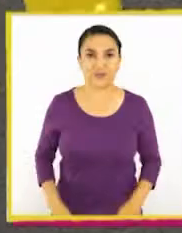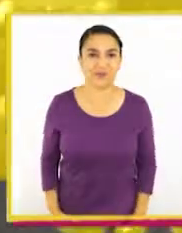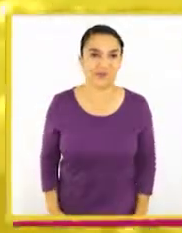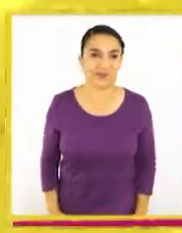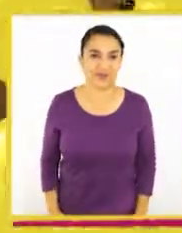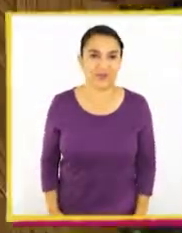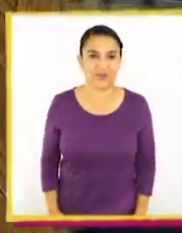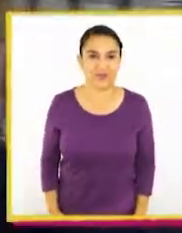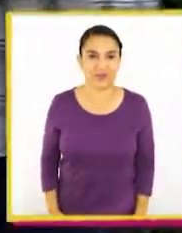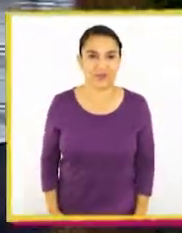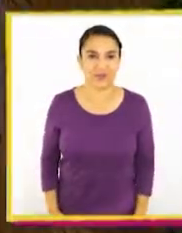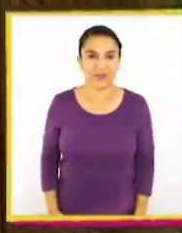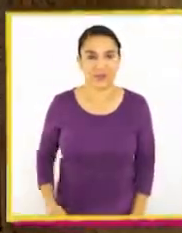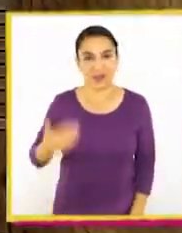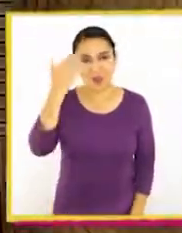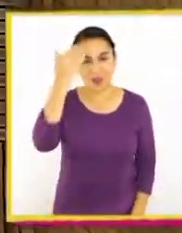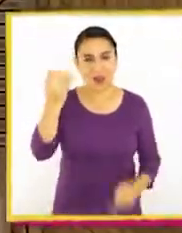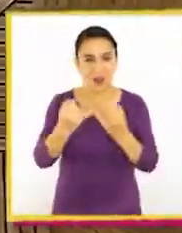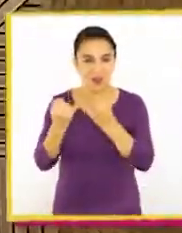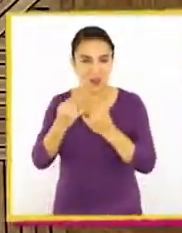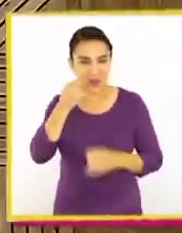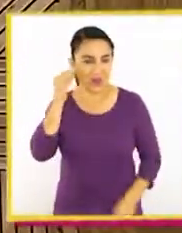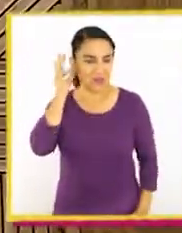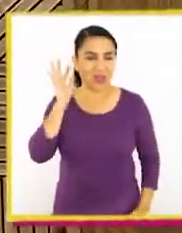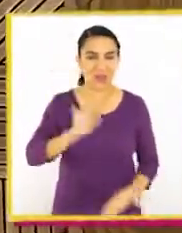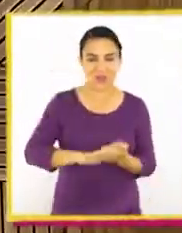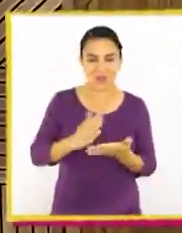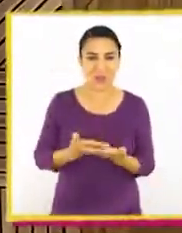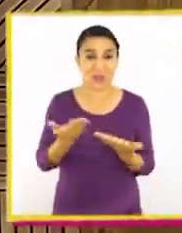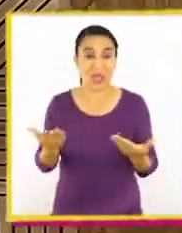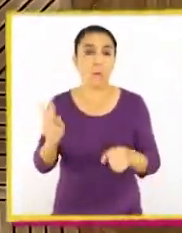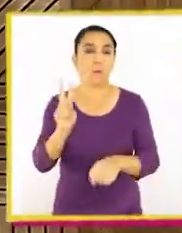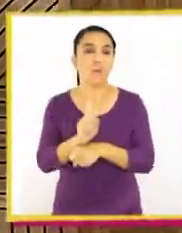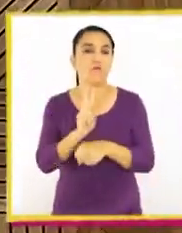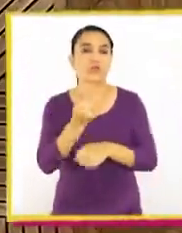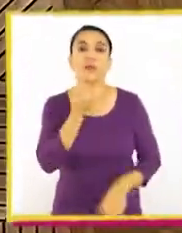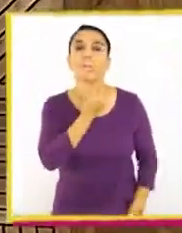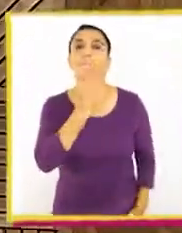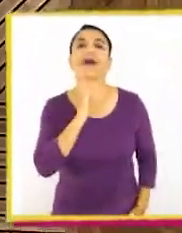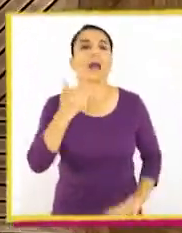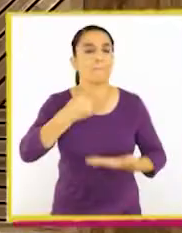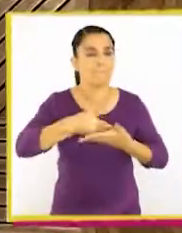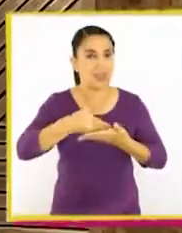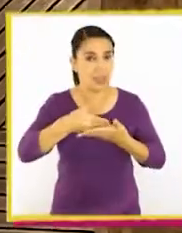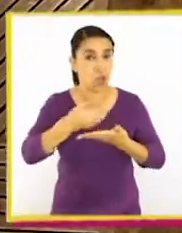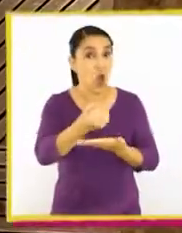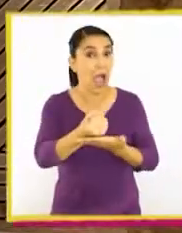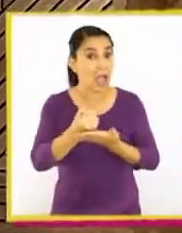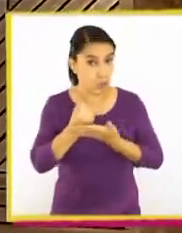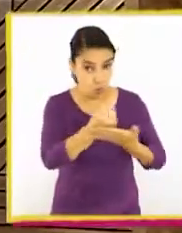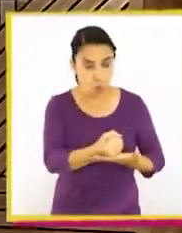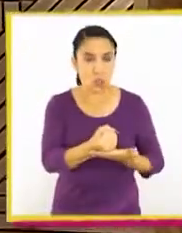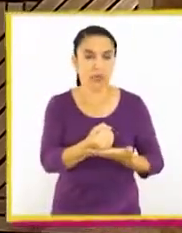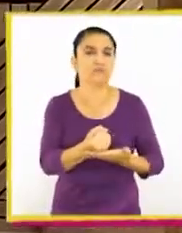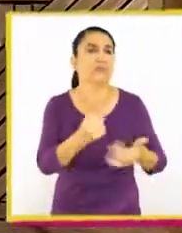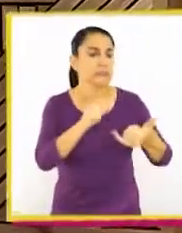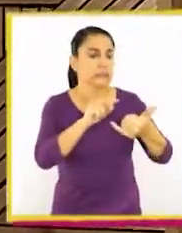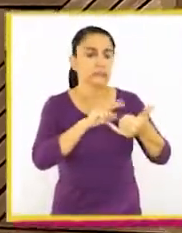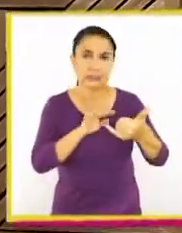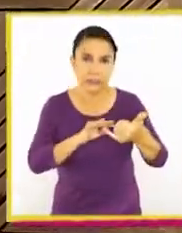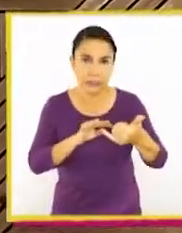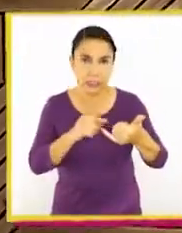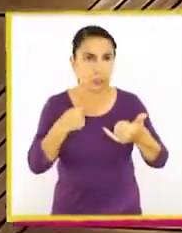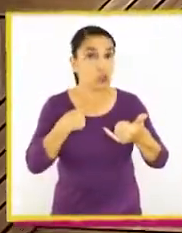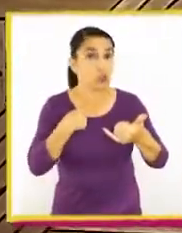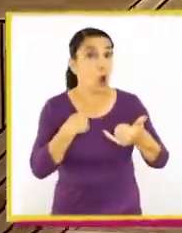¡Atentos! Hola, amigos y amigas. ¿Cómo están? La profesora Maca me pide ayuda. Mandó un mensaje y me estaba